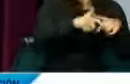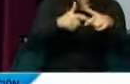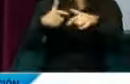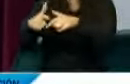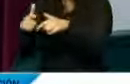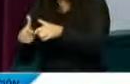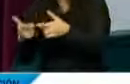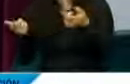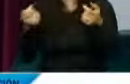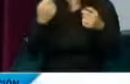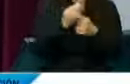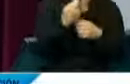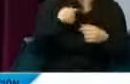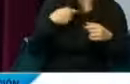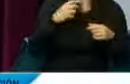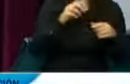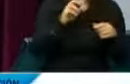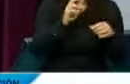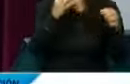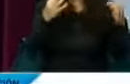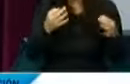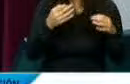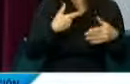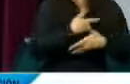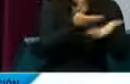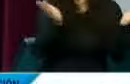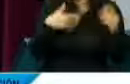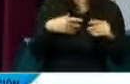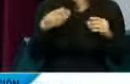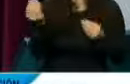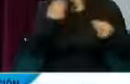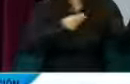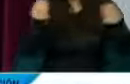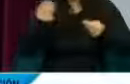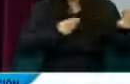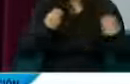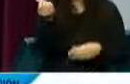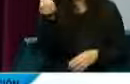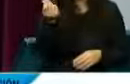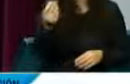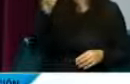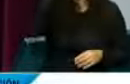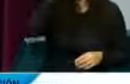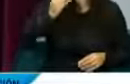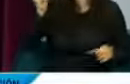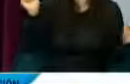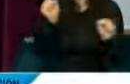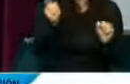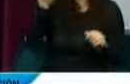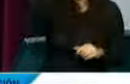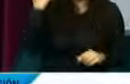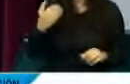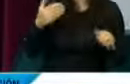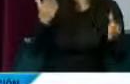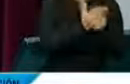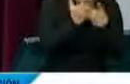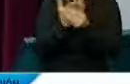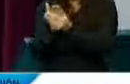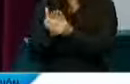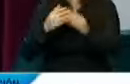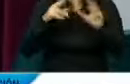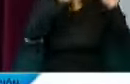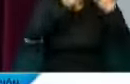todo en este momento, para mí no tendría que darle la cara a los legisladores. Ellos se aumentan y para el